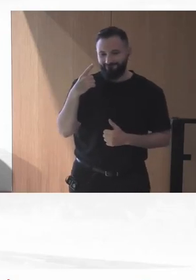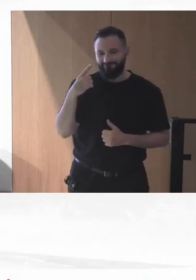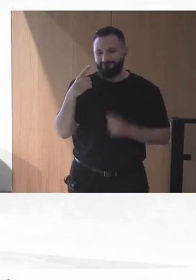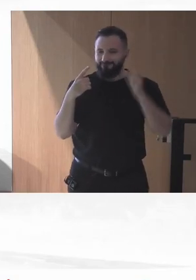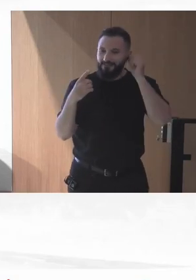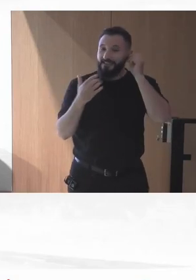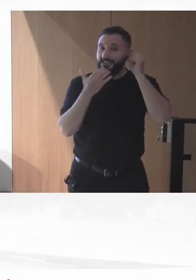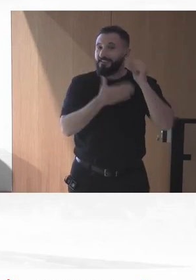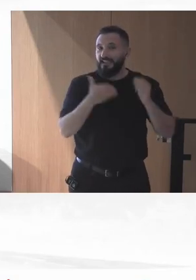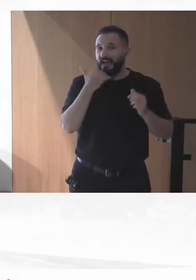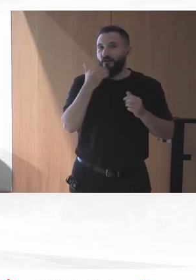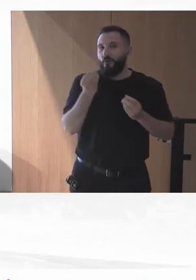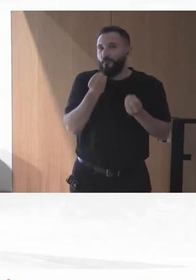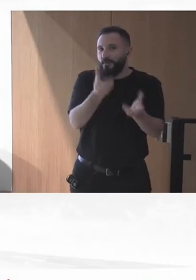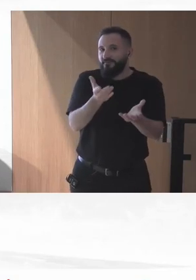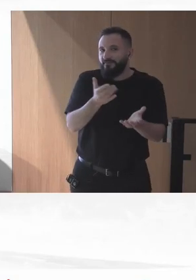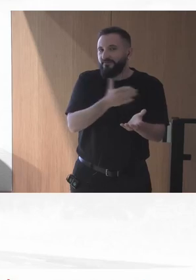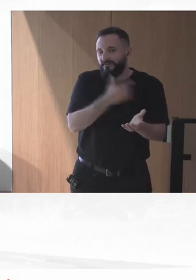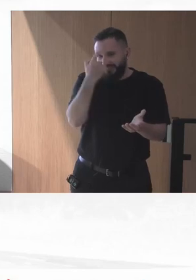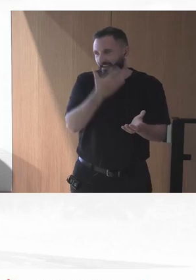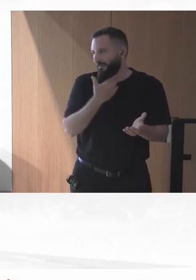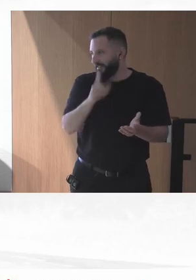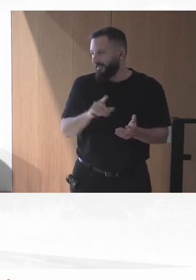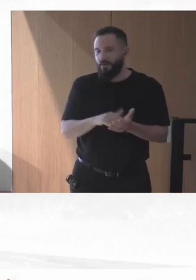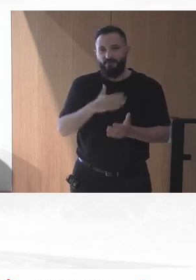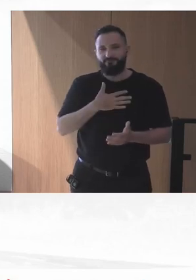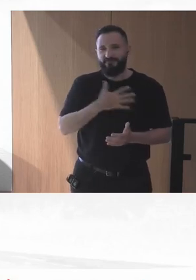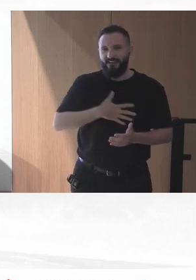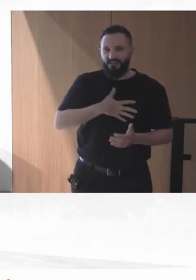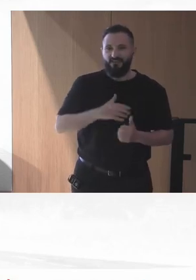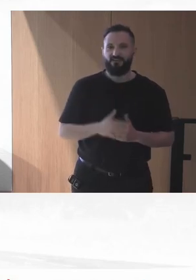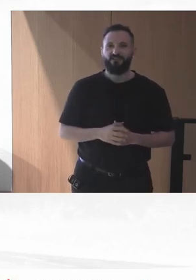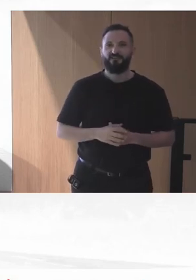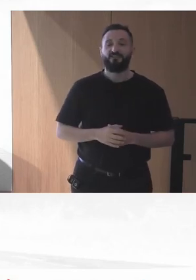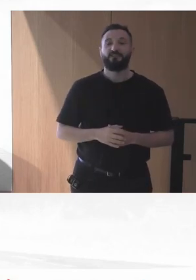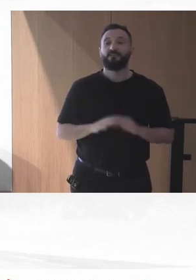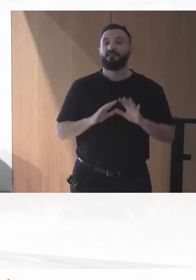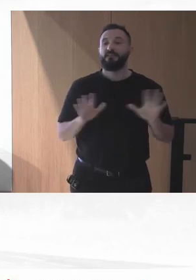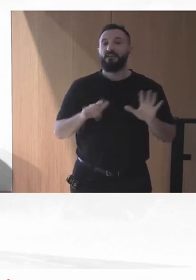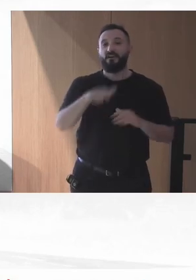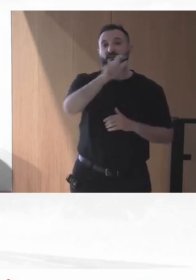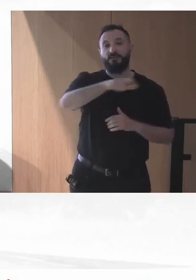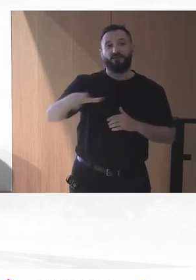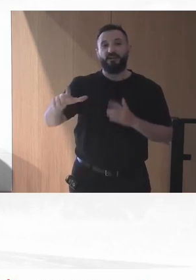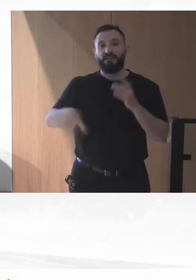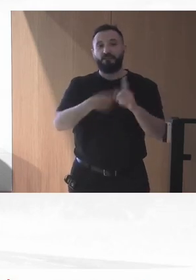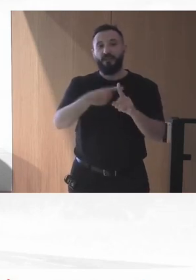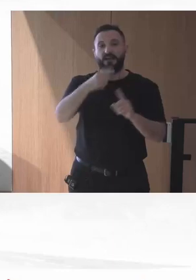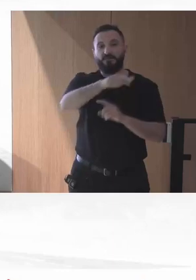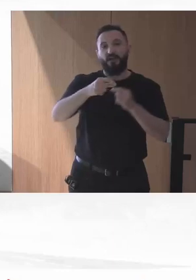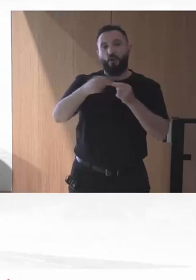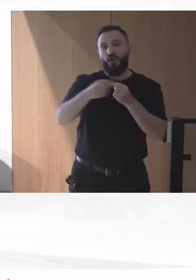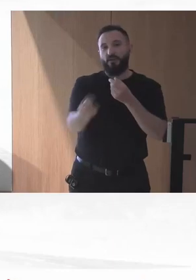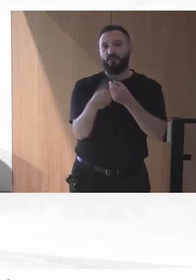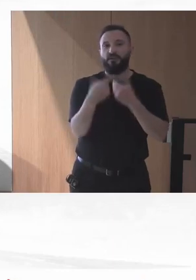si quieres decir 2 palabras, sé que no te apetece, pero estamos encantados y te lo agradecemos. Son ahí a los que se han conectado online y